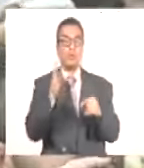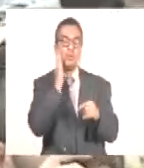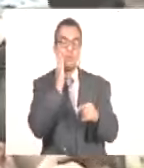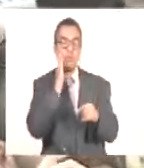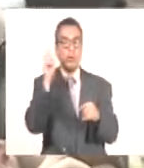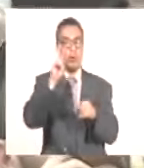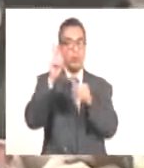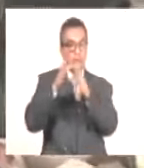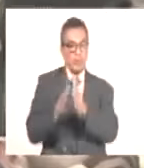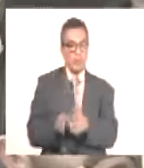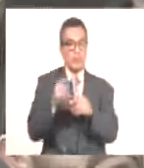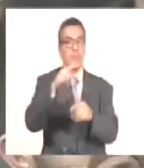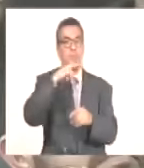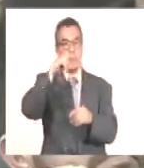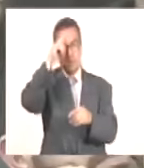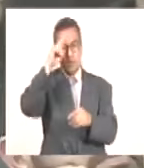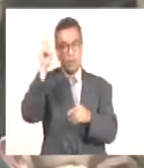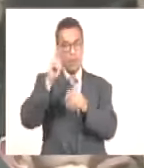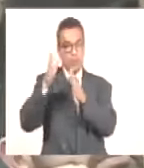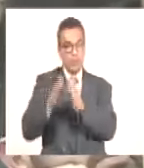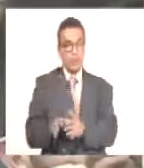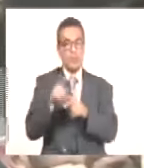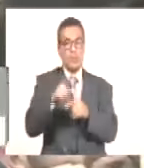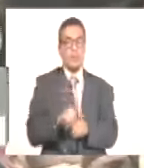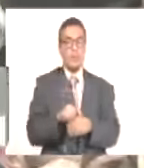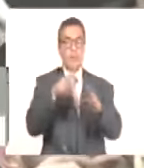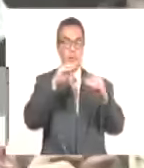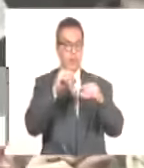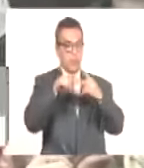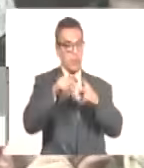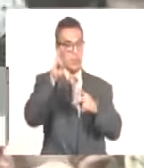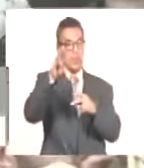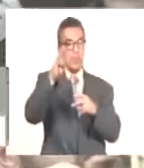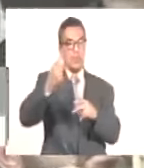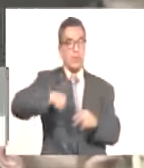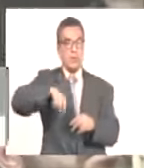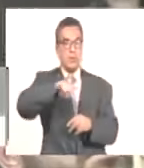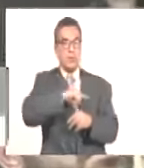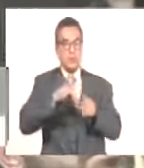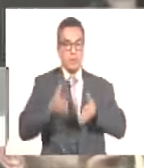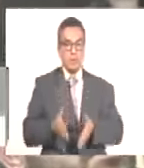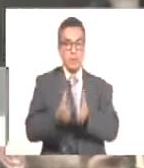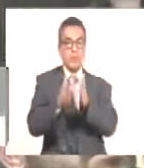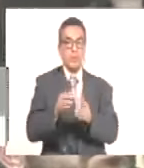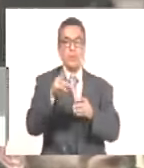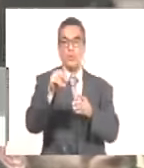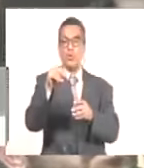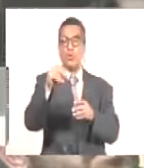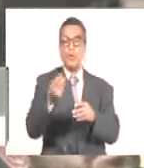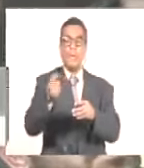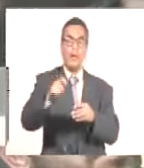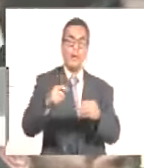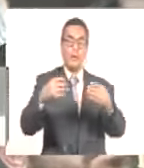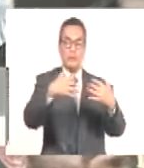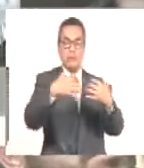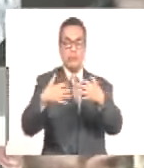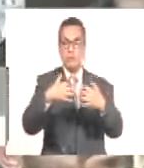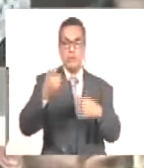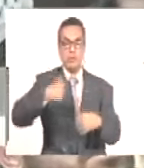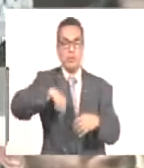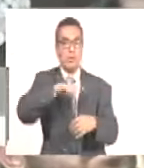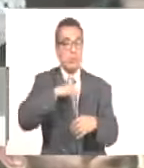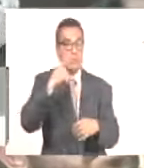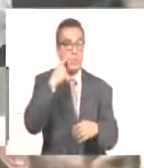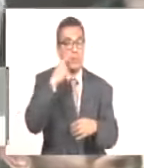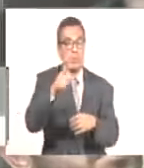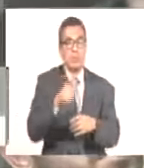madres venezolanas, padres venezolanos, estamos hablando del futuro de nuestros hijos. No más guerra. No podemos seguir nosotros